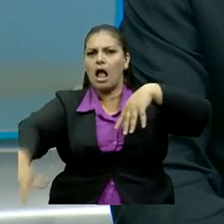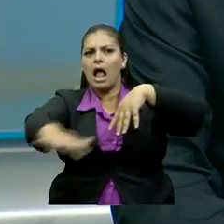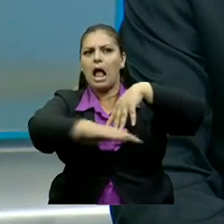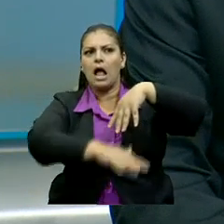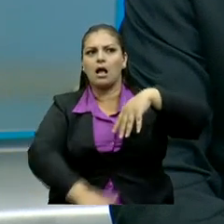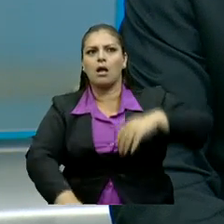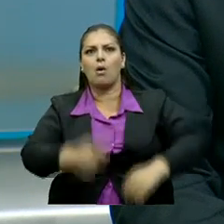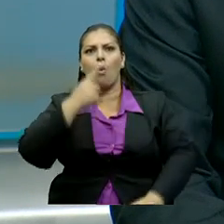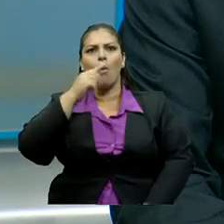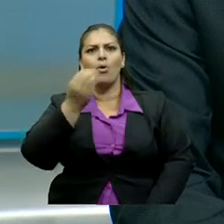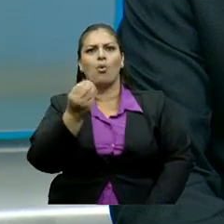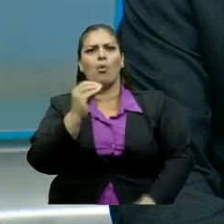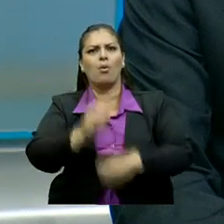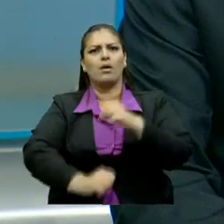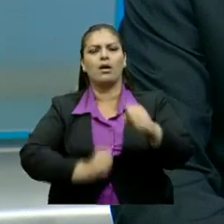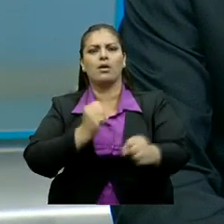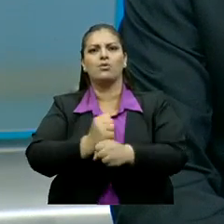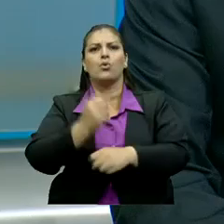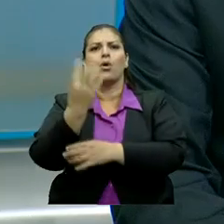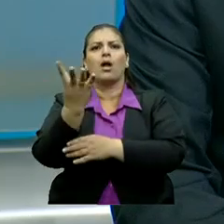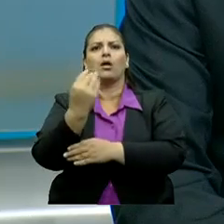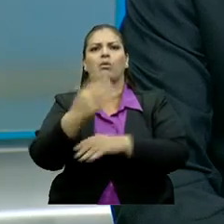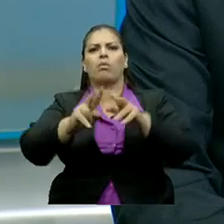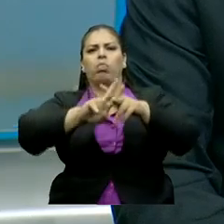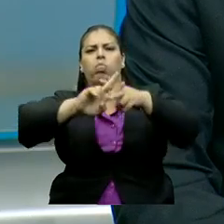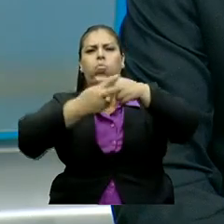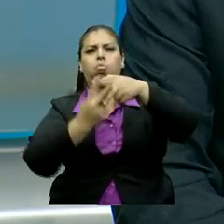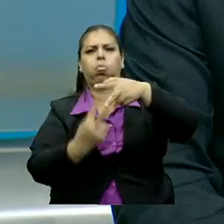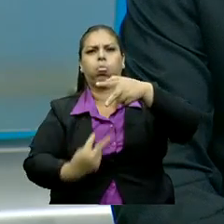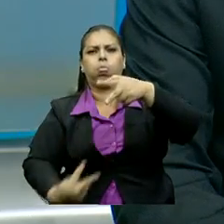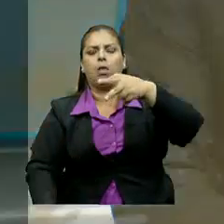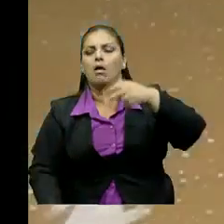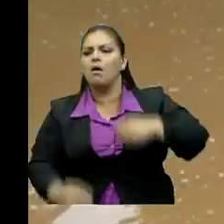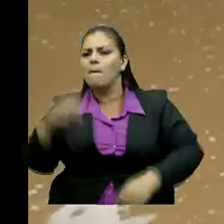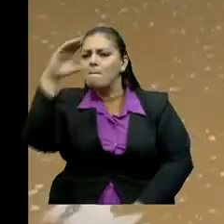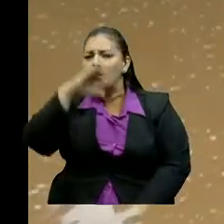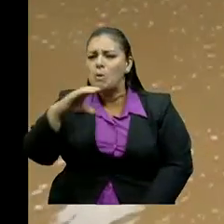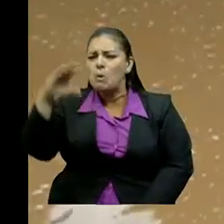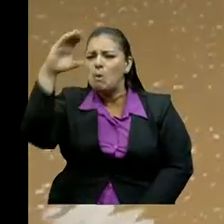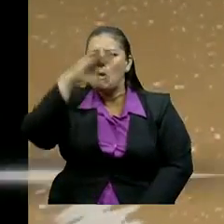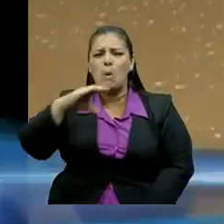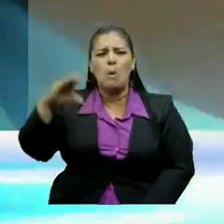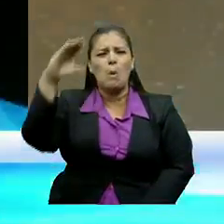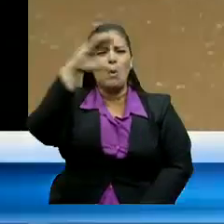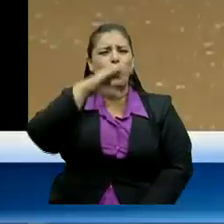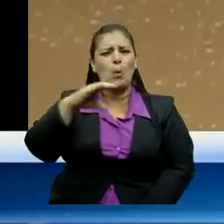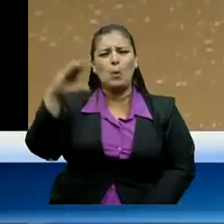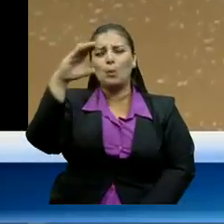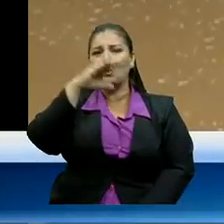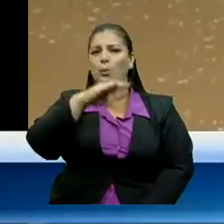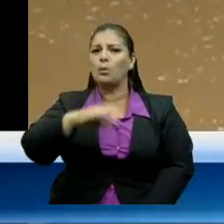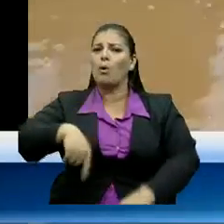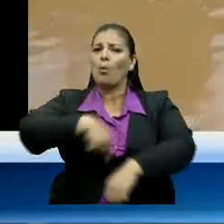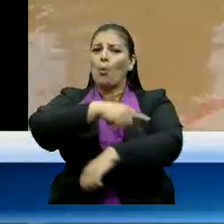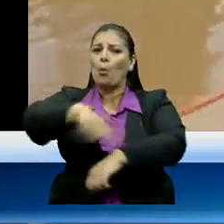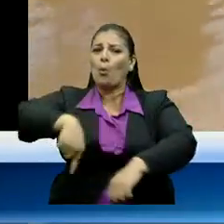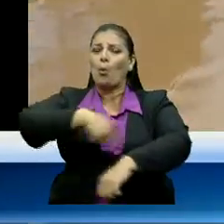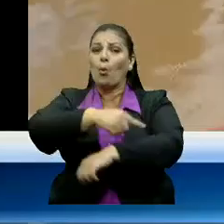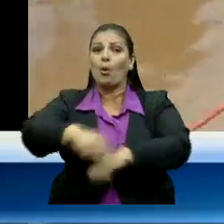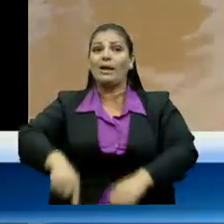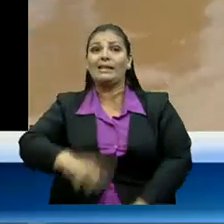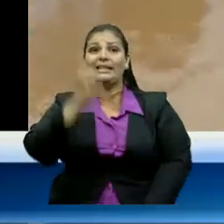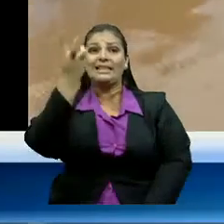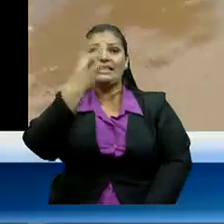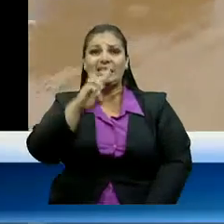10 kilómetros del lugar donde desapareció. ¿Qué pasa? Luego de 16 horas de intensa búsqueda por parte